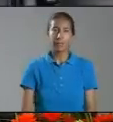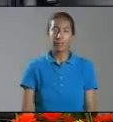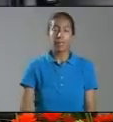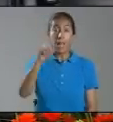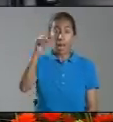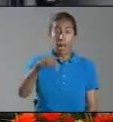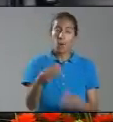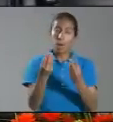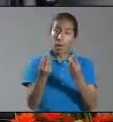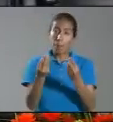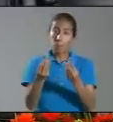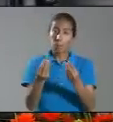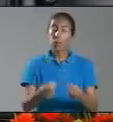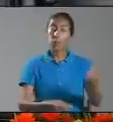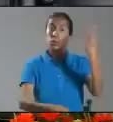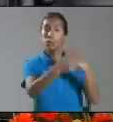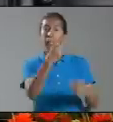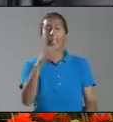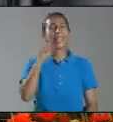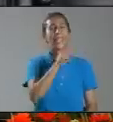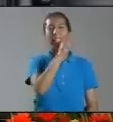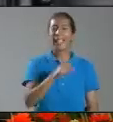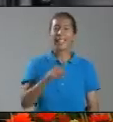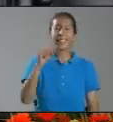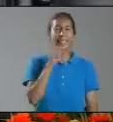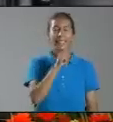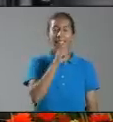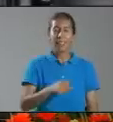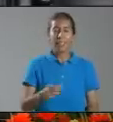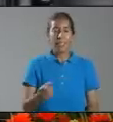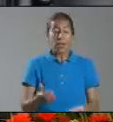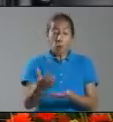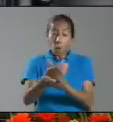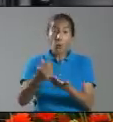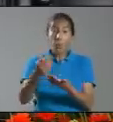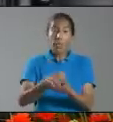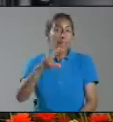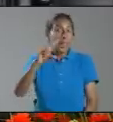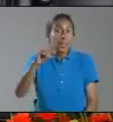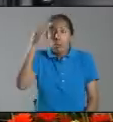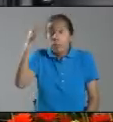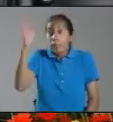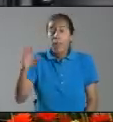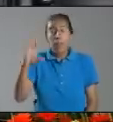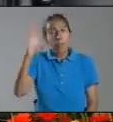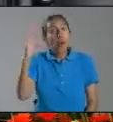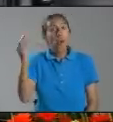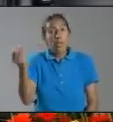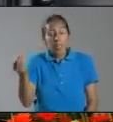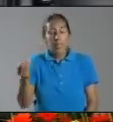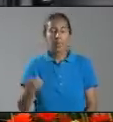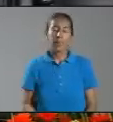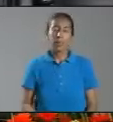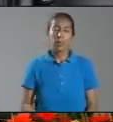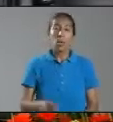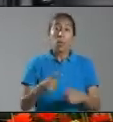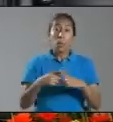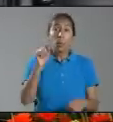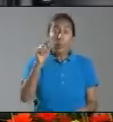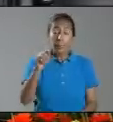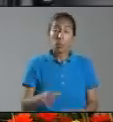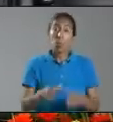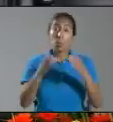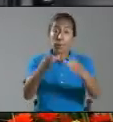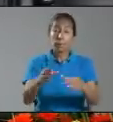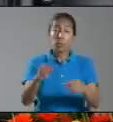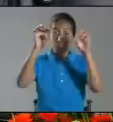Ahora muchos vienen y cantan y toda la cosa, hasta ofrendan y no saben por qué. Por eso es que les ponemos gente para que les enseñe por qué,